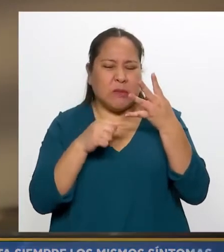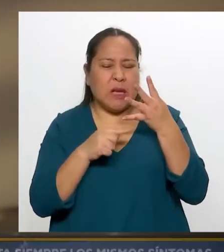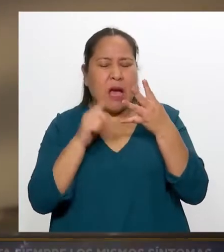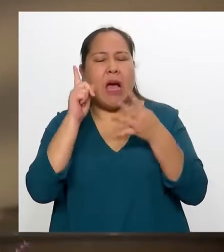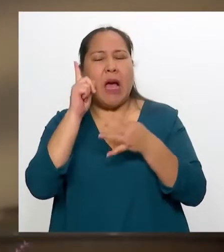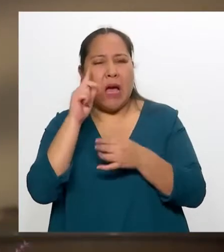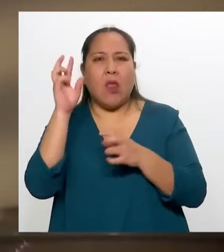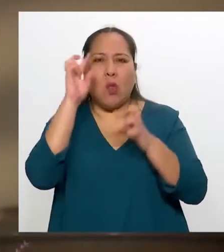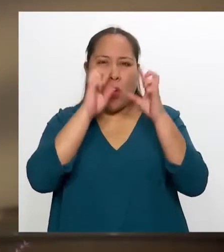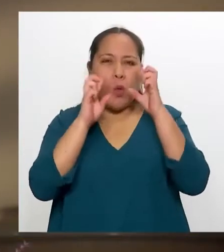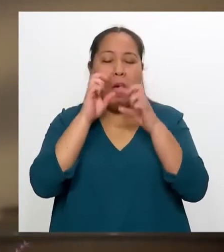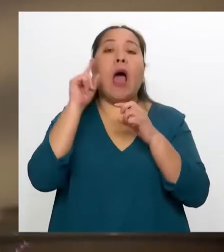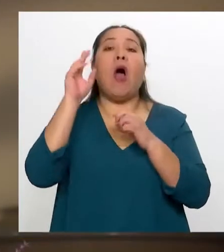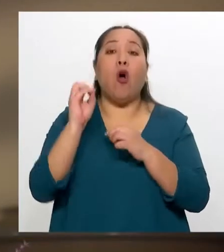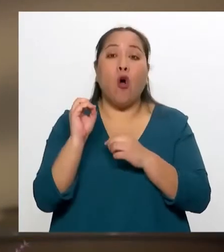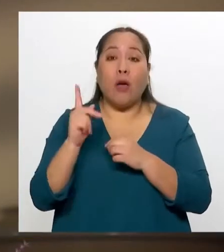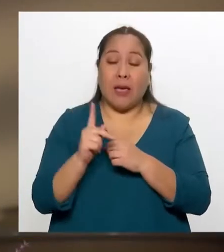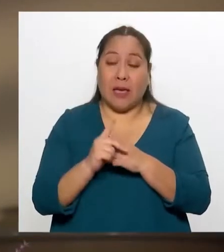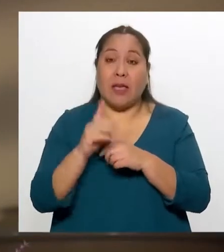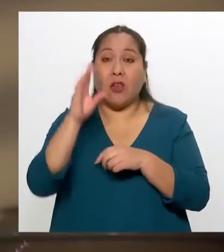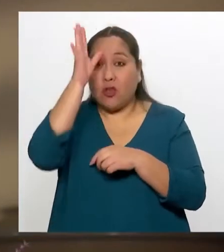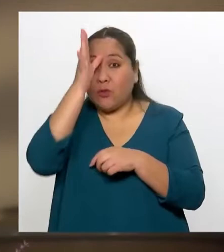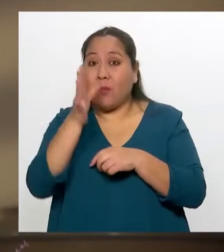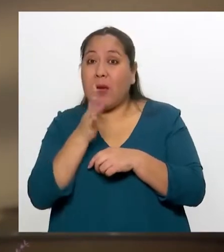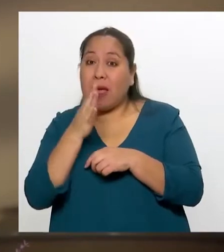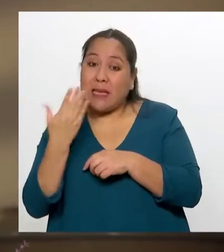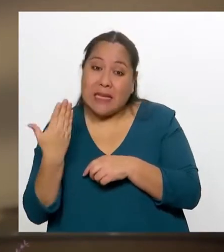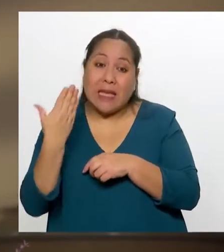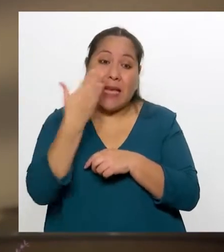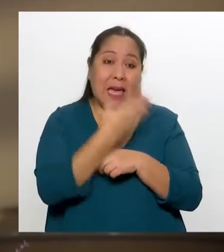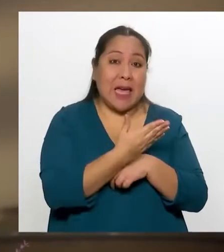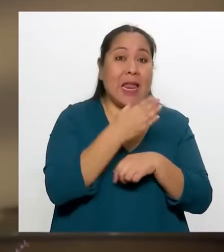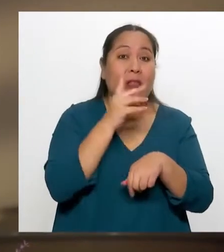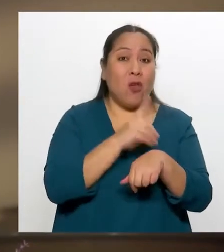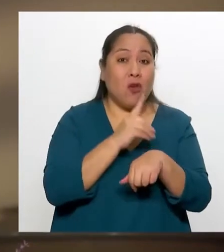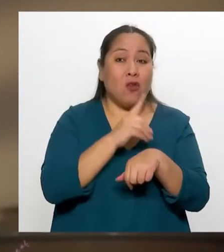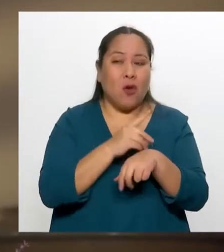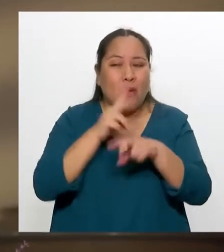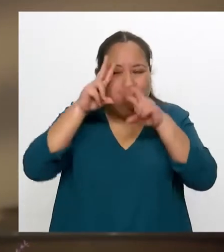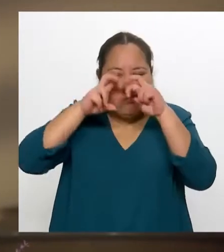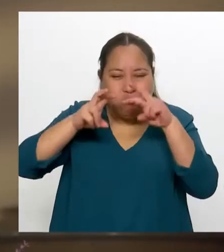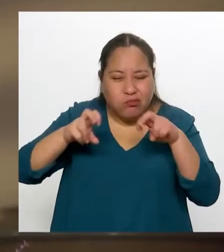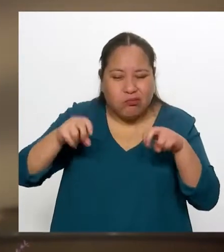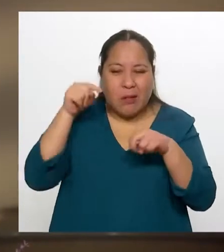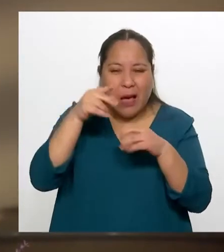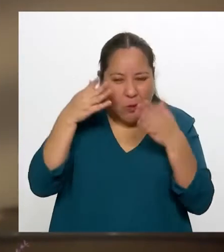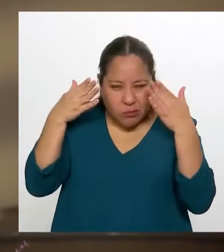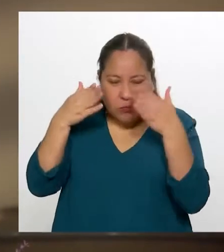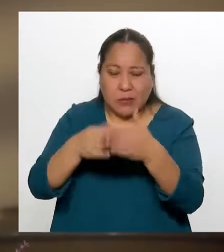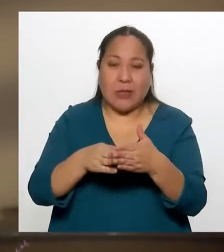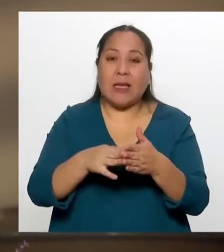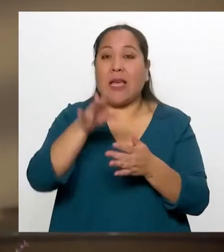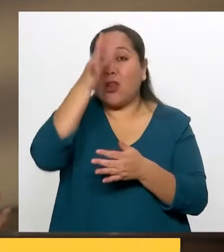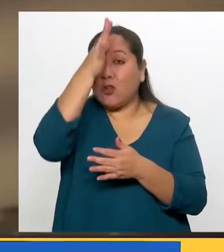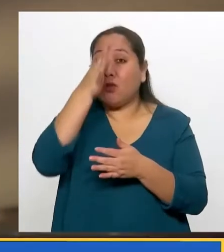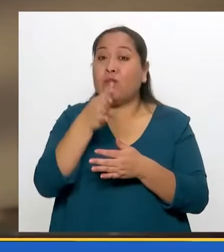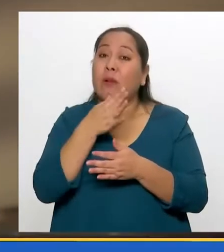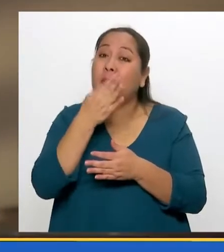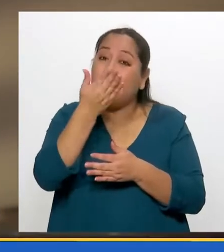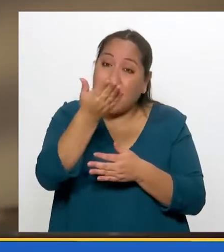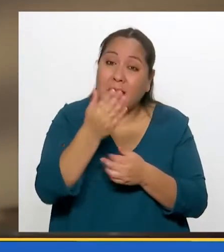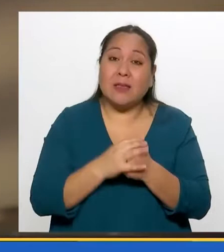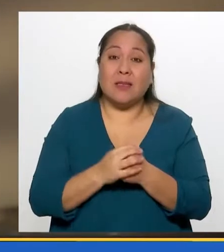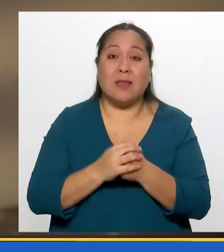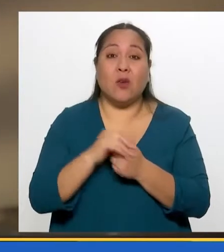padres acudan a un profesional y les pueda hacer el despistaje respectivo. Por otro lado, a los papás, en forma